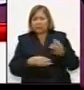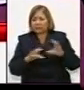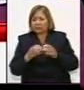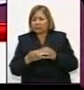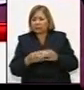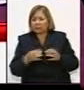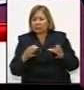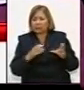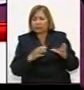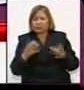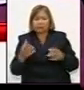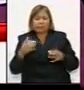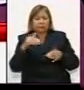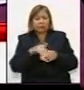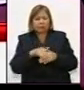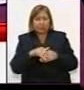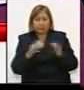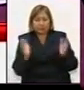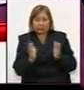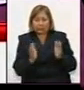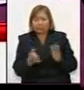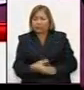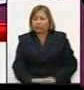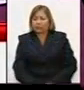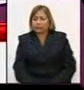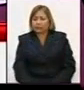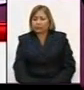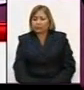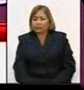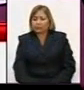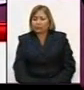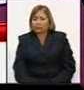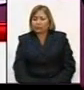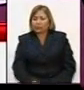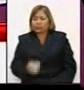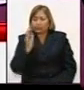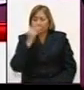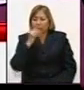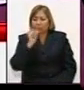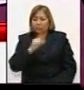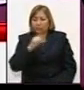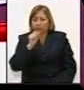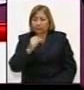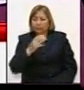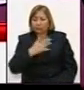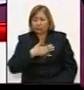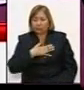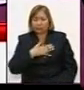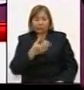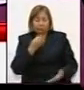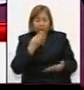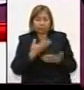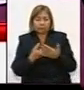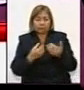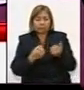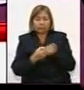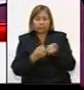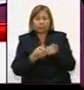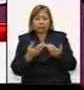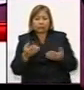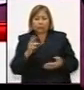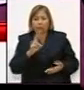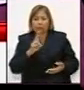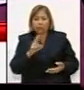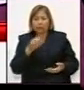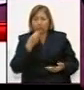de los distritos electorales pequeños. Me parece que sí le hubiera dado más sustancia a esta reforma y le habría